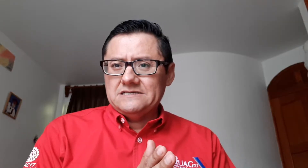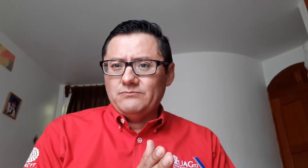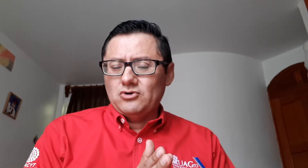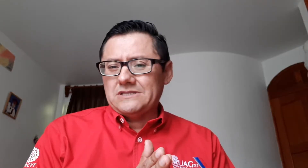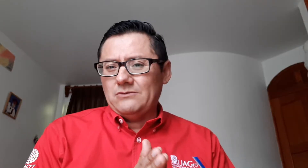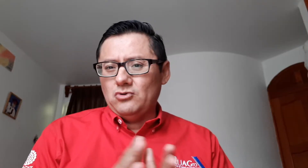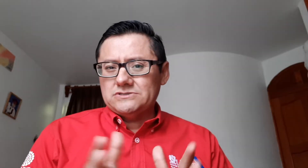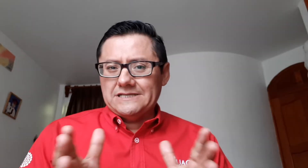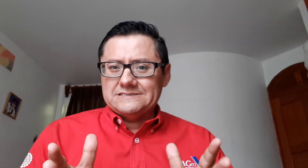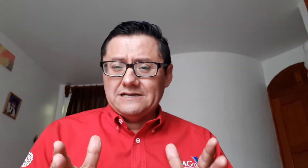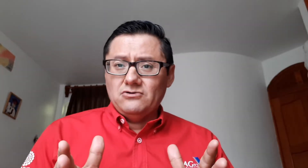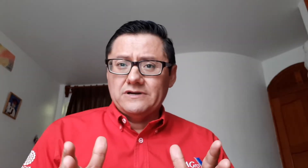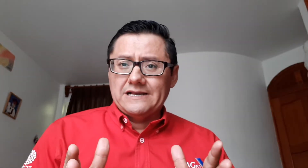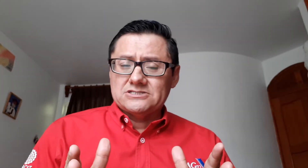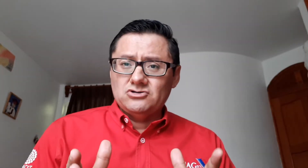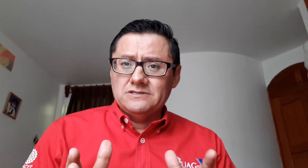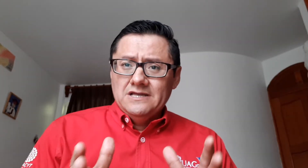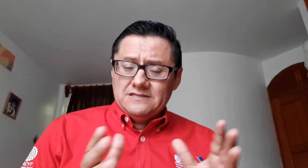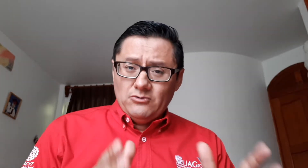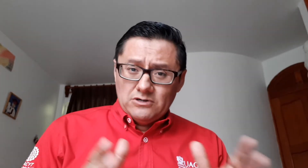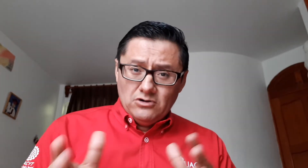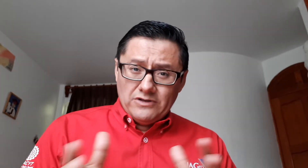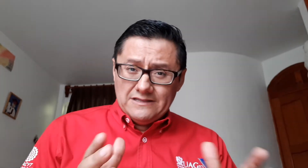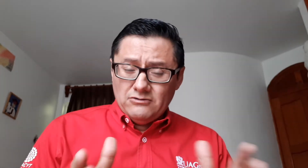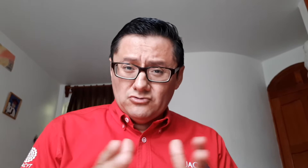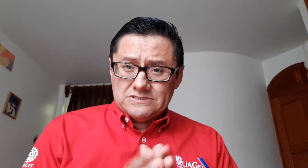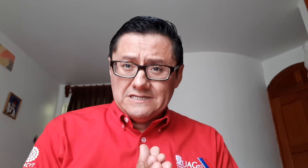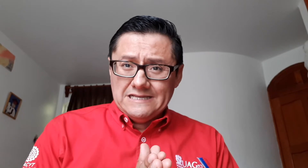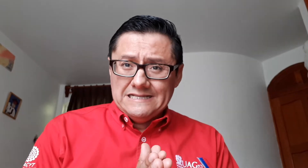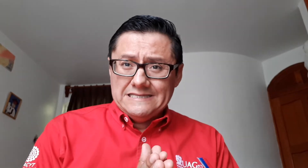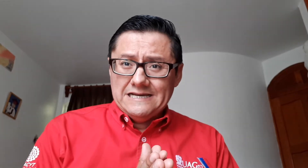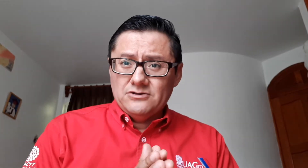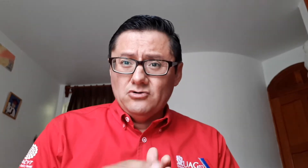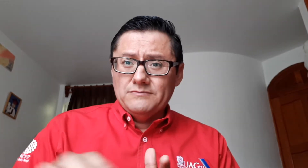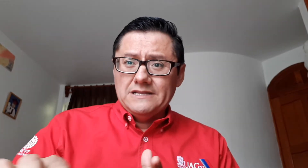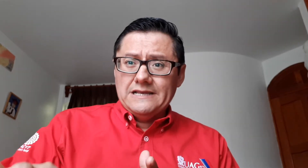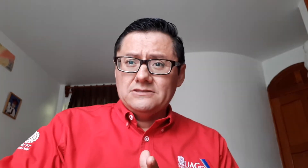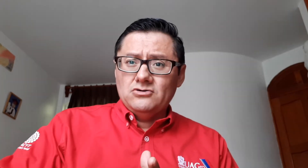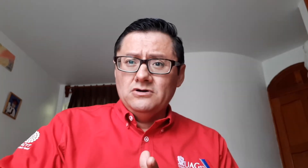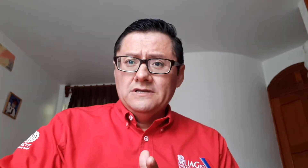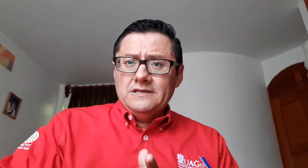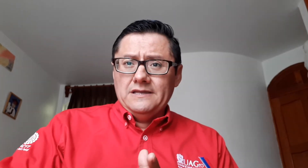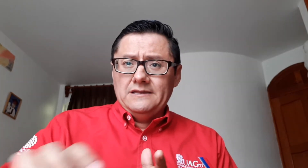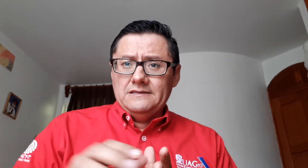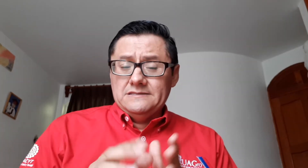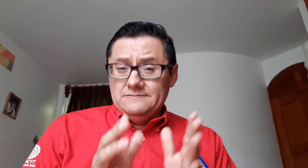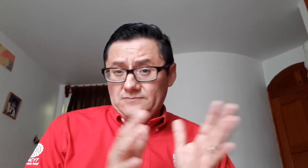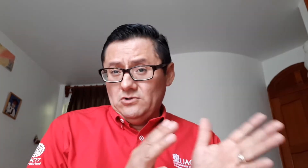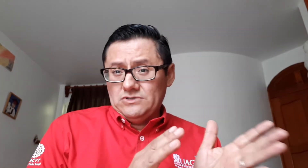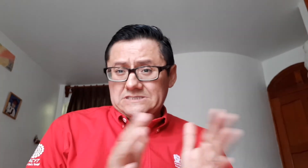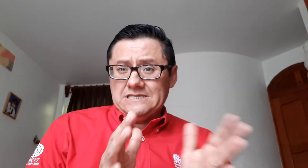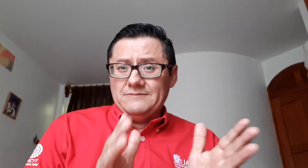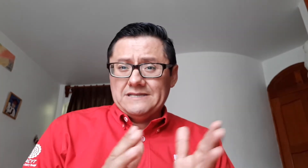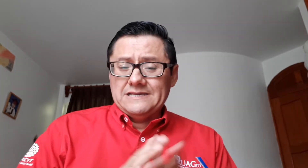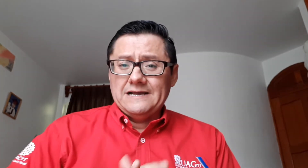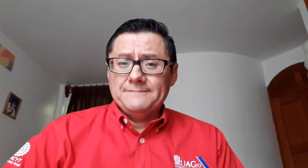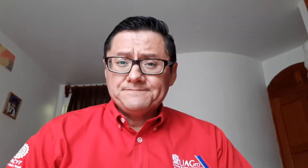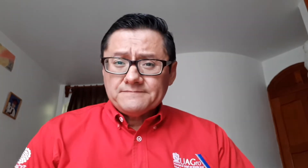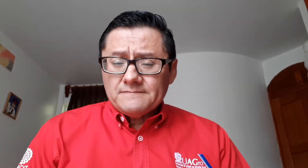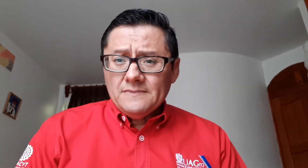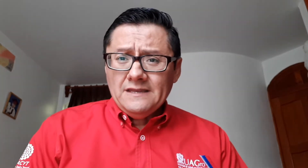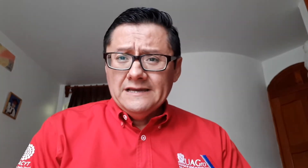quien es el portavoz de esta congregación. De acuerdo a lo que da a conocer el diario Milenio, lo dice de